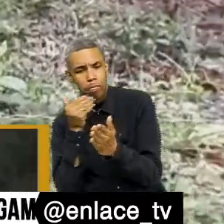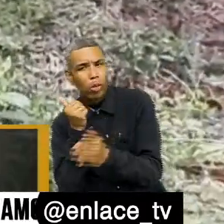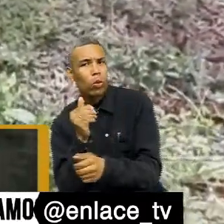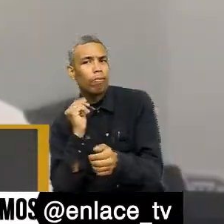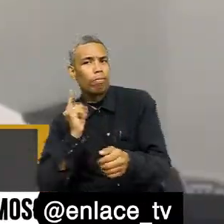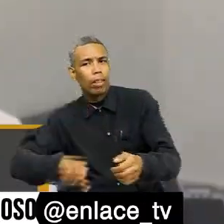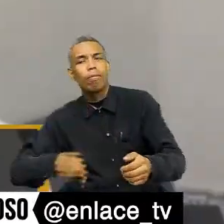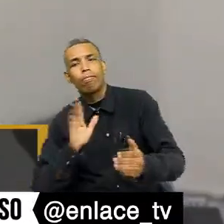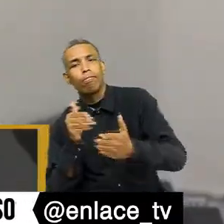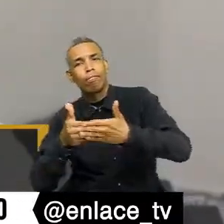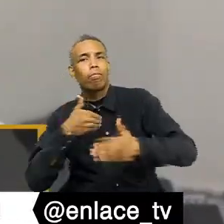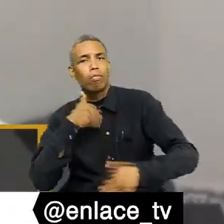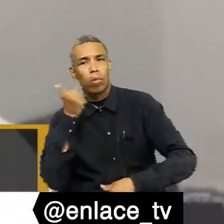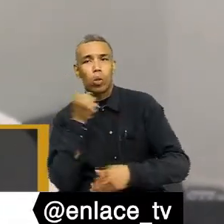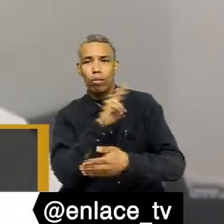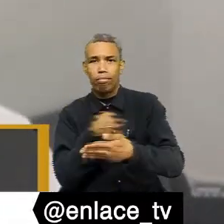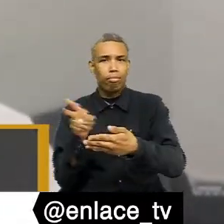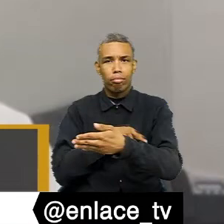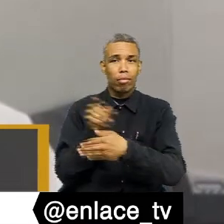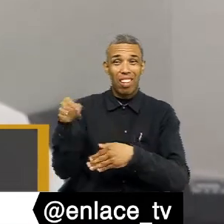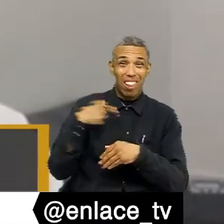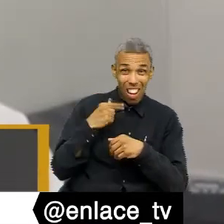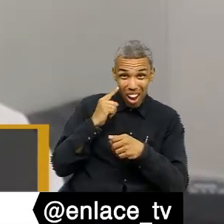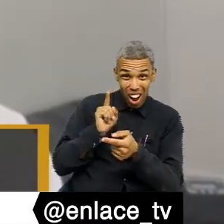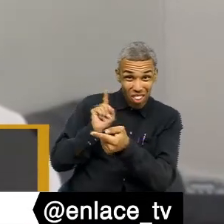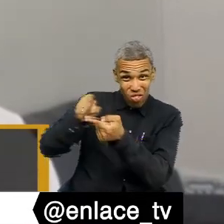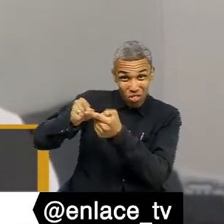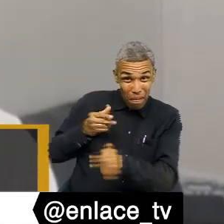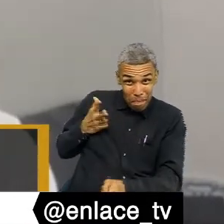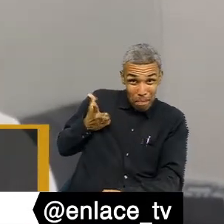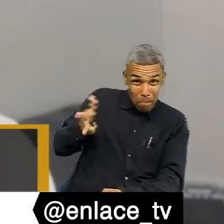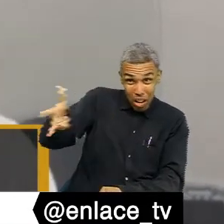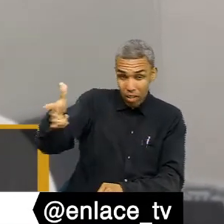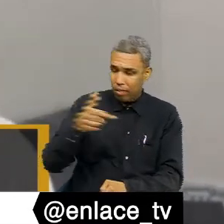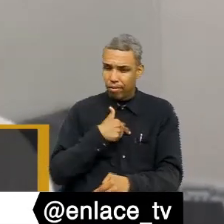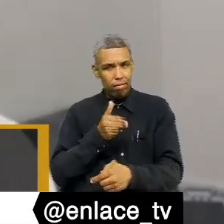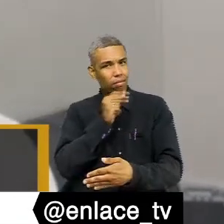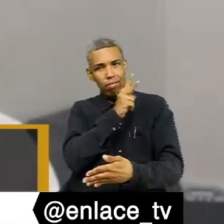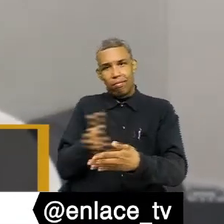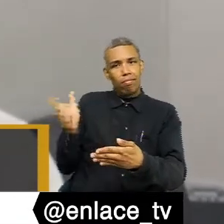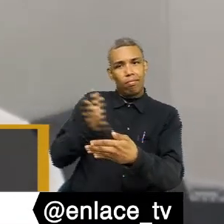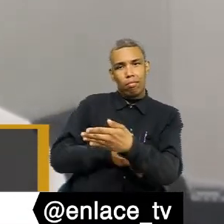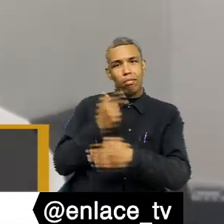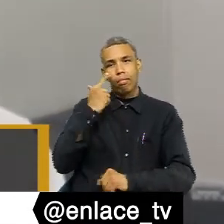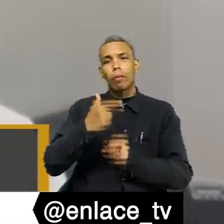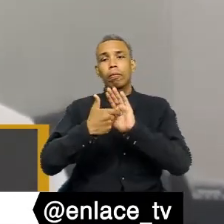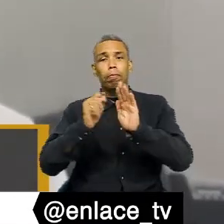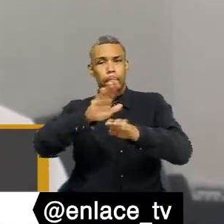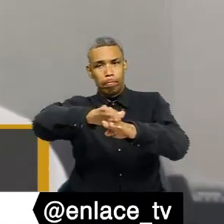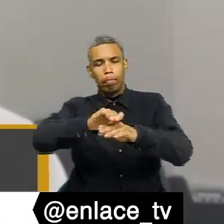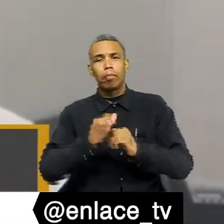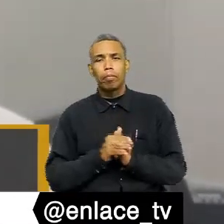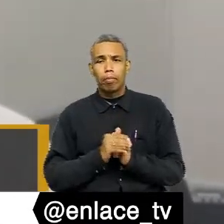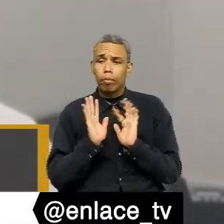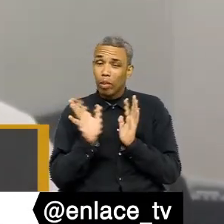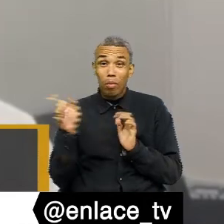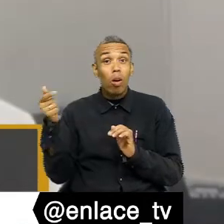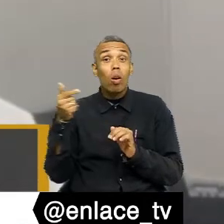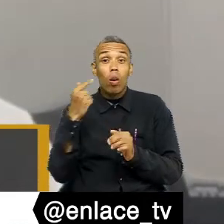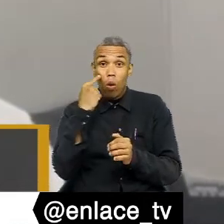Recomendamos a la comunidad de la zona que evite transitar sobre ese tramo, ya que los derrumbes son